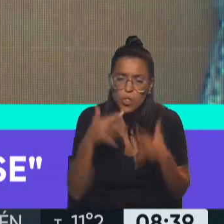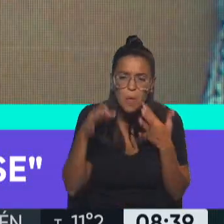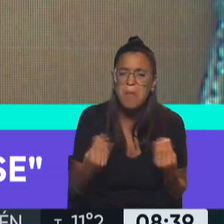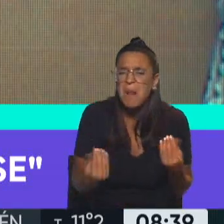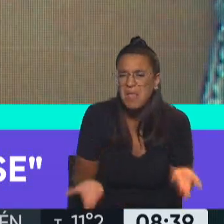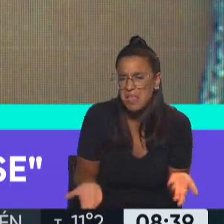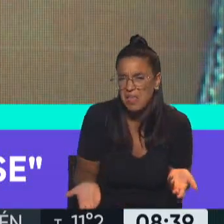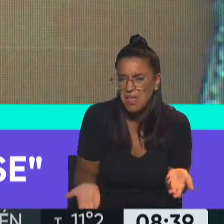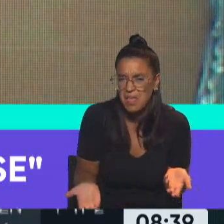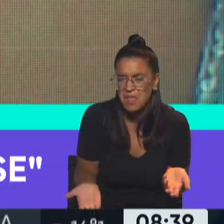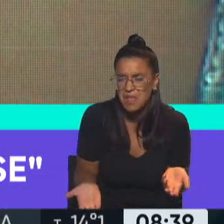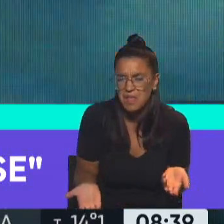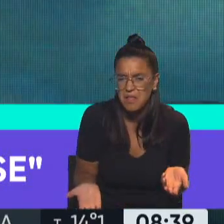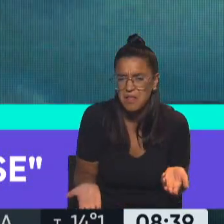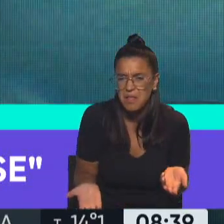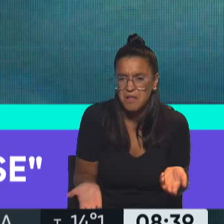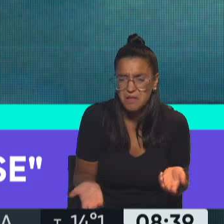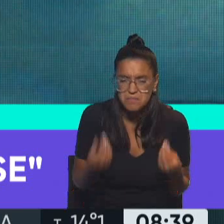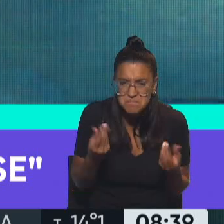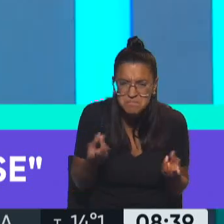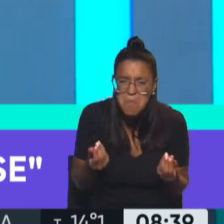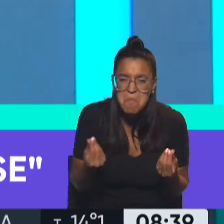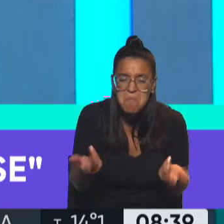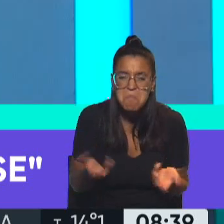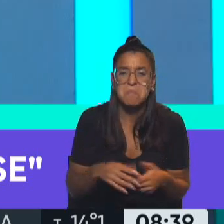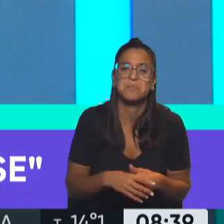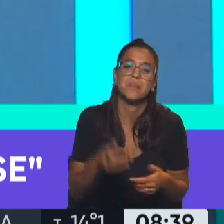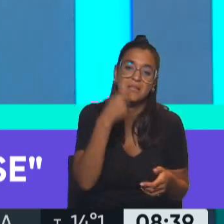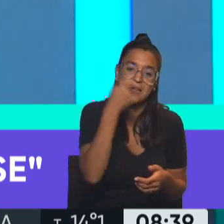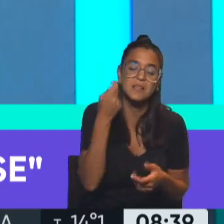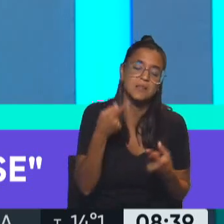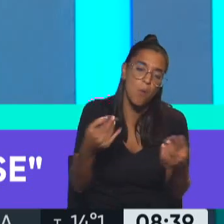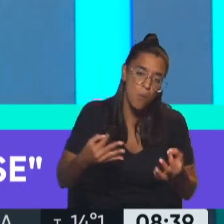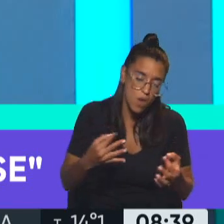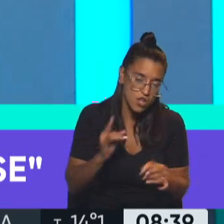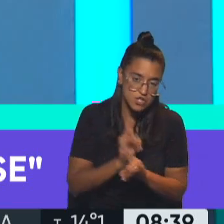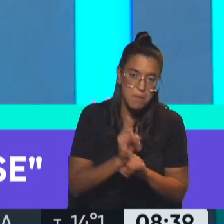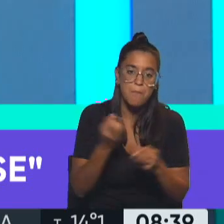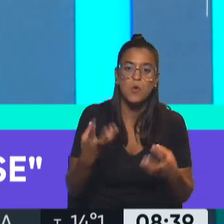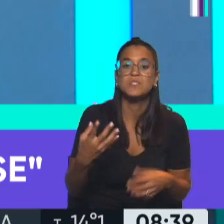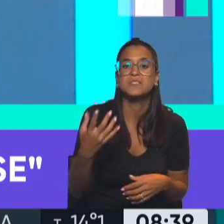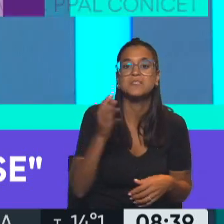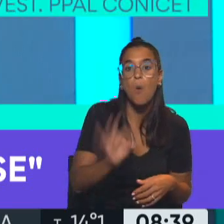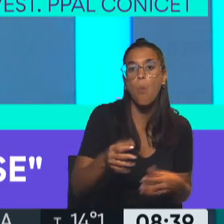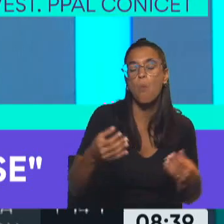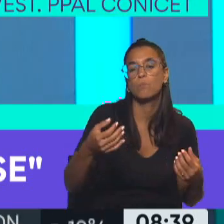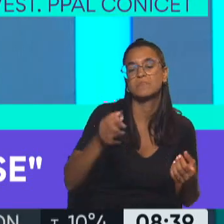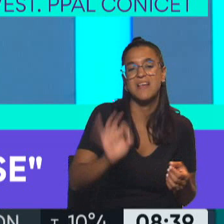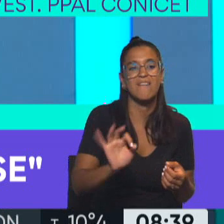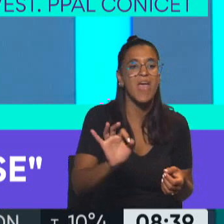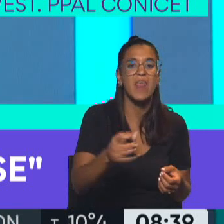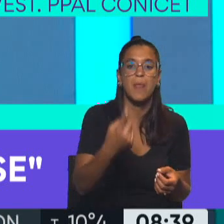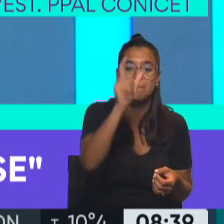sirve? ¿Sirve de algo? El testeo siempre sirve, porque es bueno identificar dónde está la